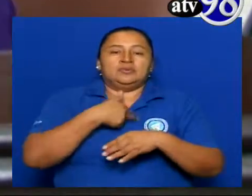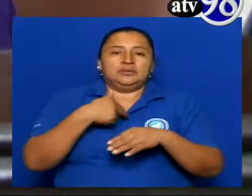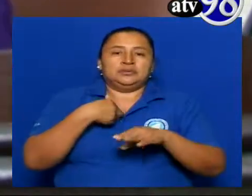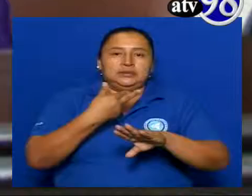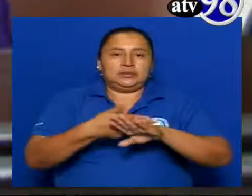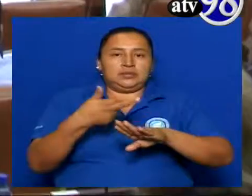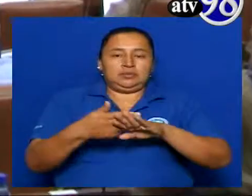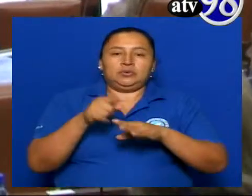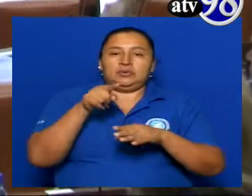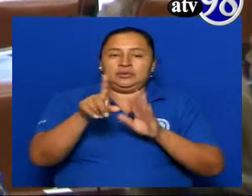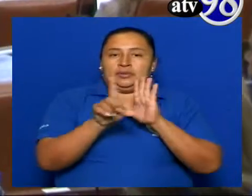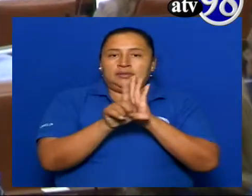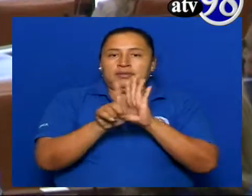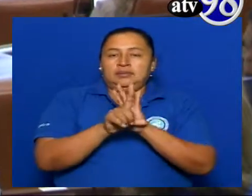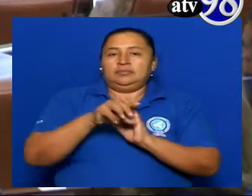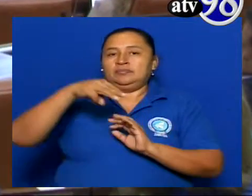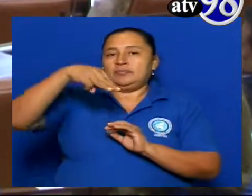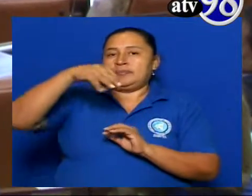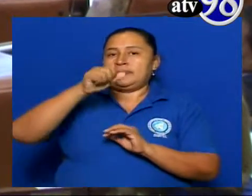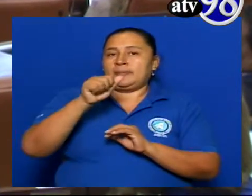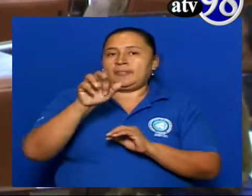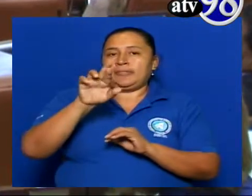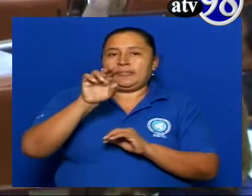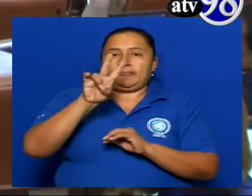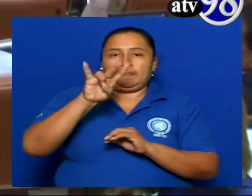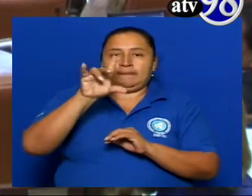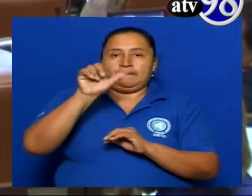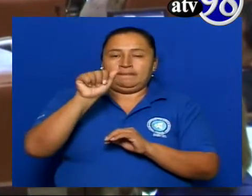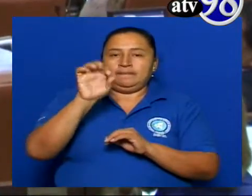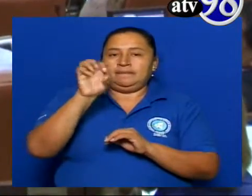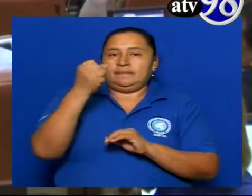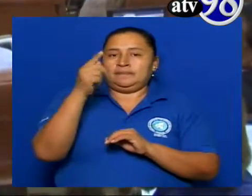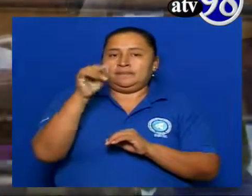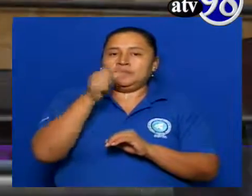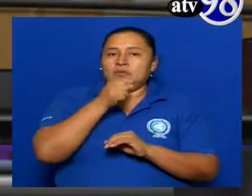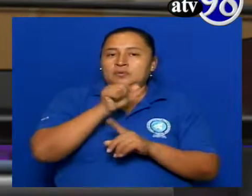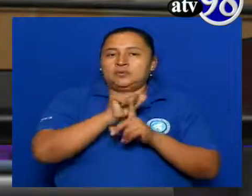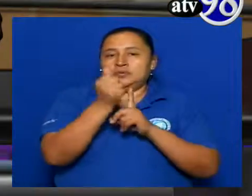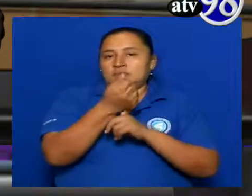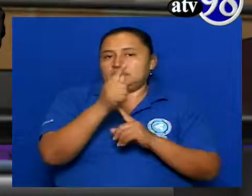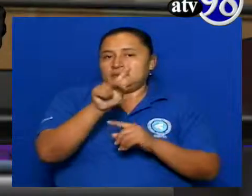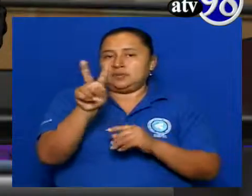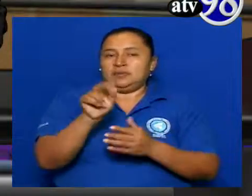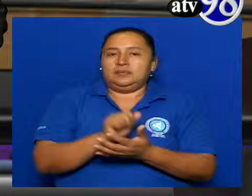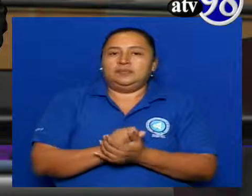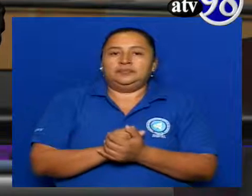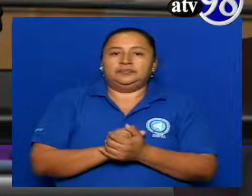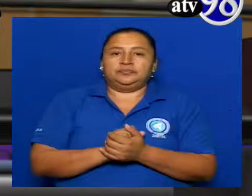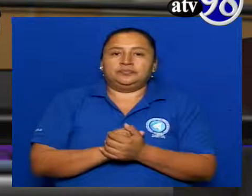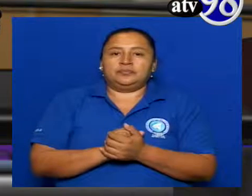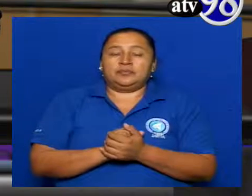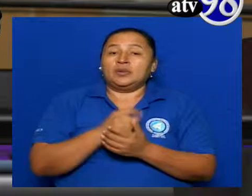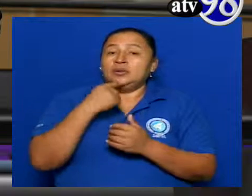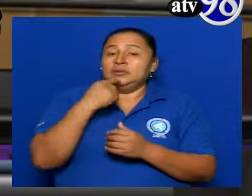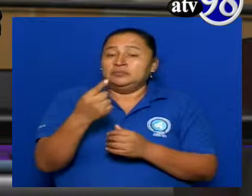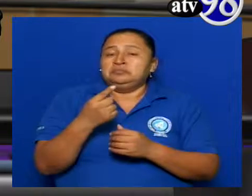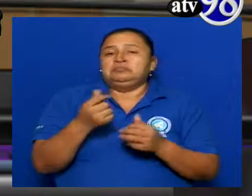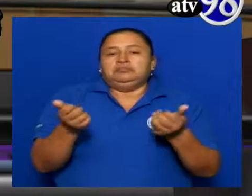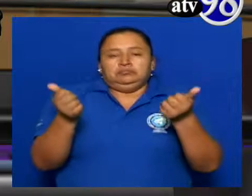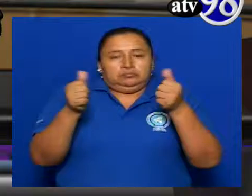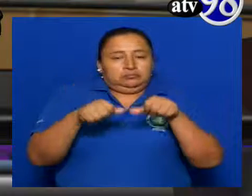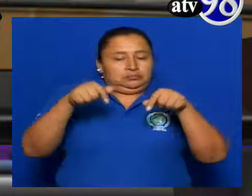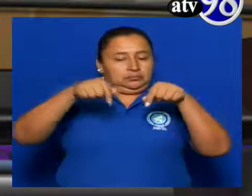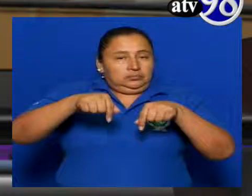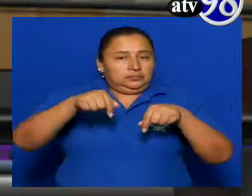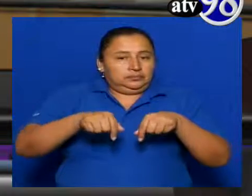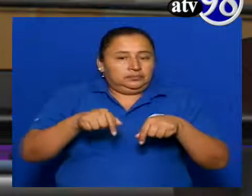ley. Marvil Estrada, Noticias Asamblea TV. De acuerdo al mandato del plenario de este 11